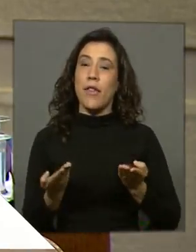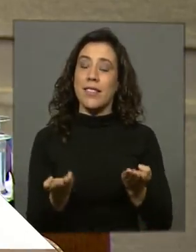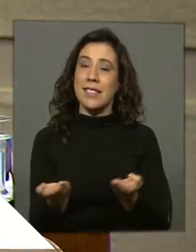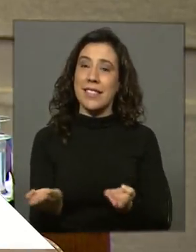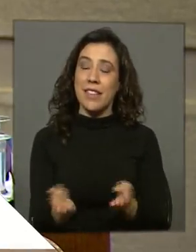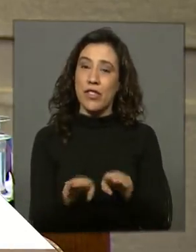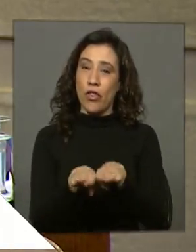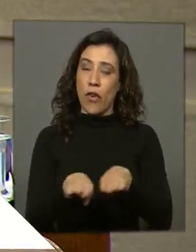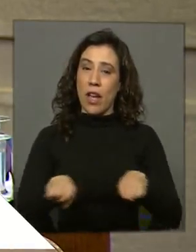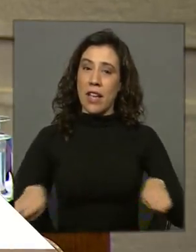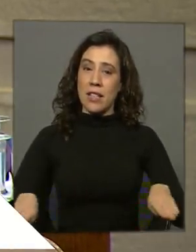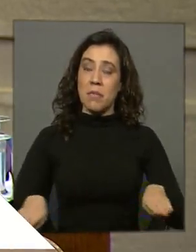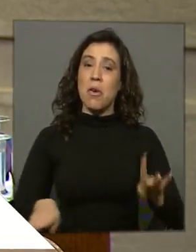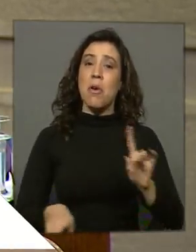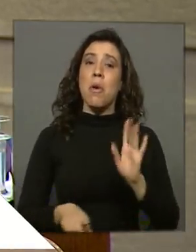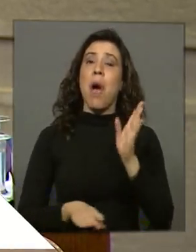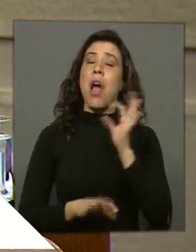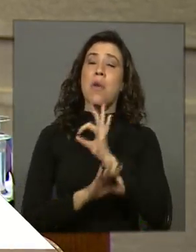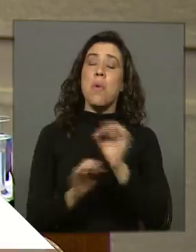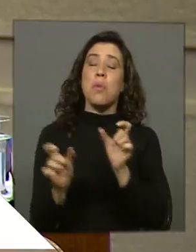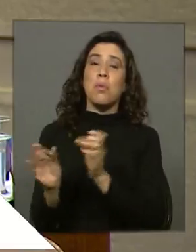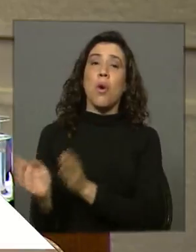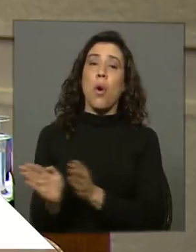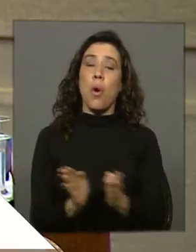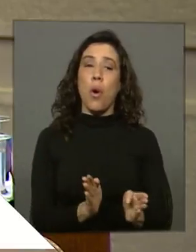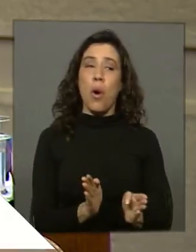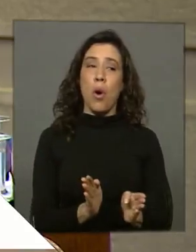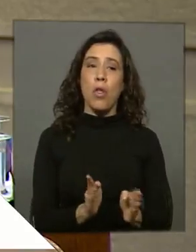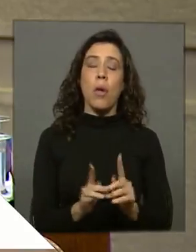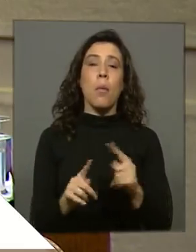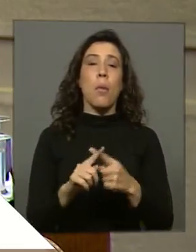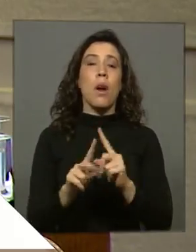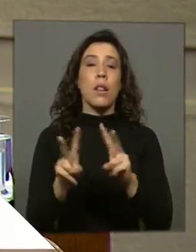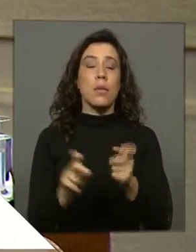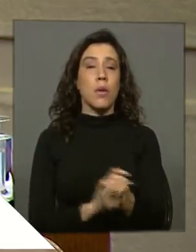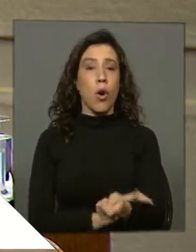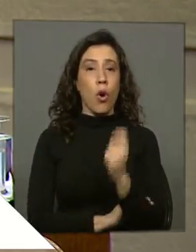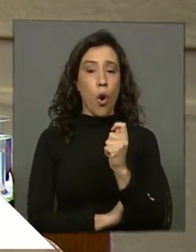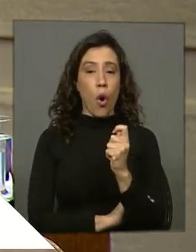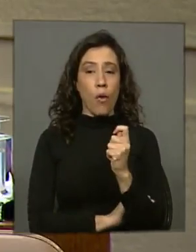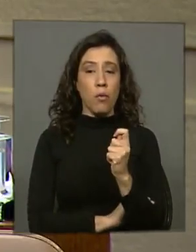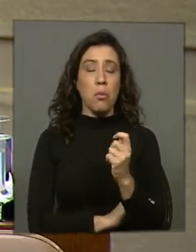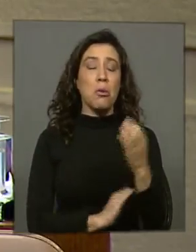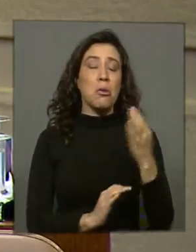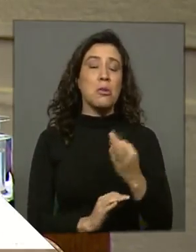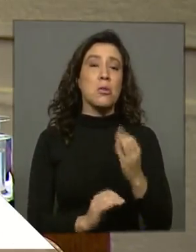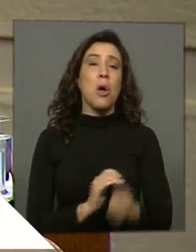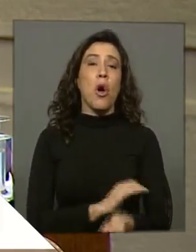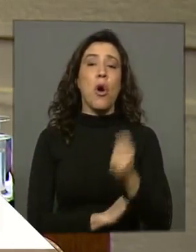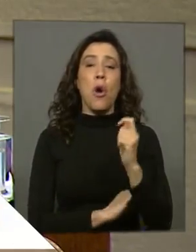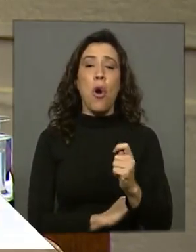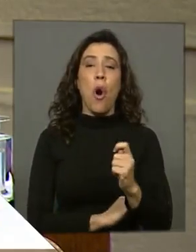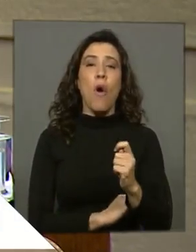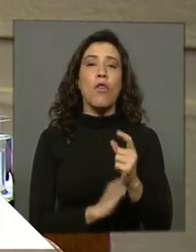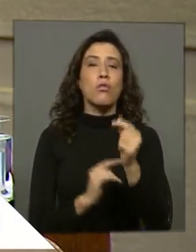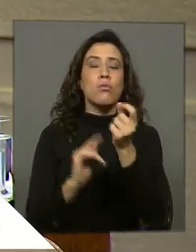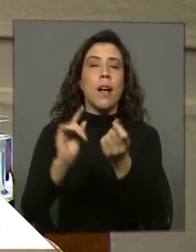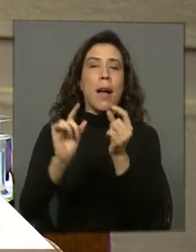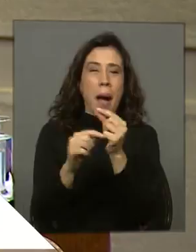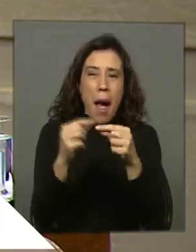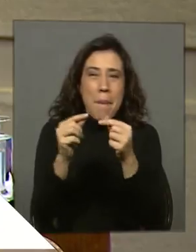estacionamiento no está sujeto a ninguna regulación respecto del cobro por ello es usual que se cobre redondeando la alza